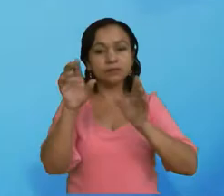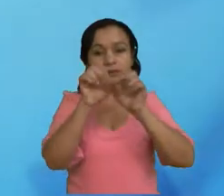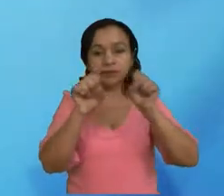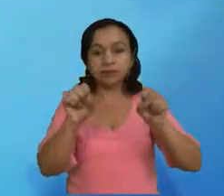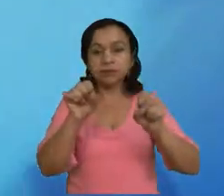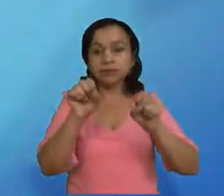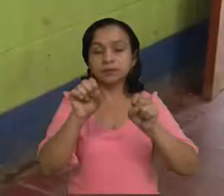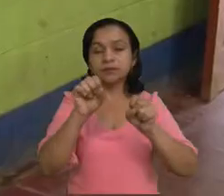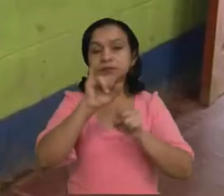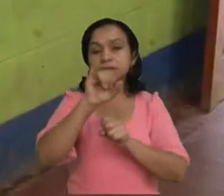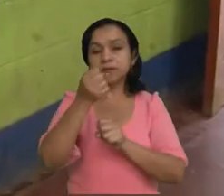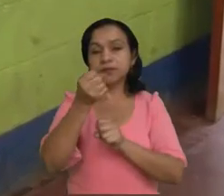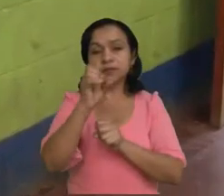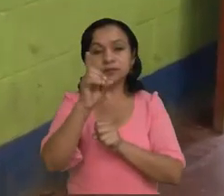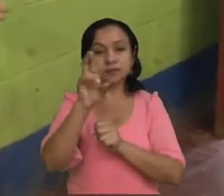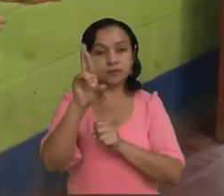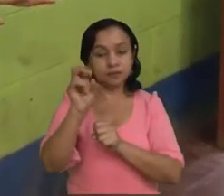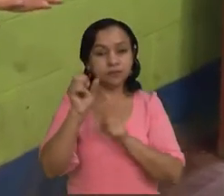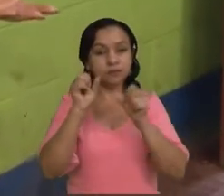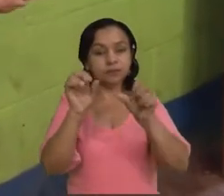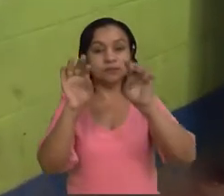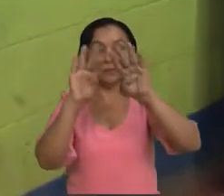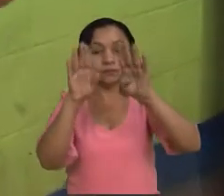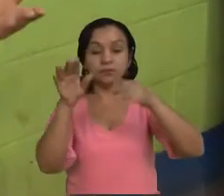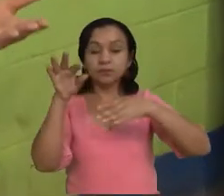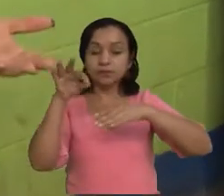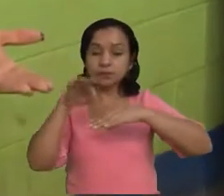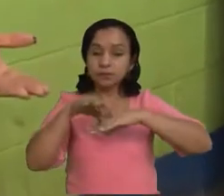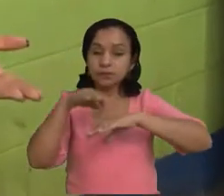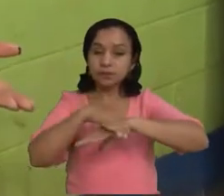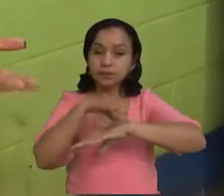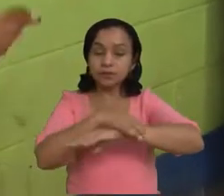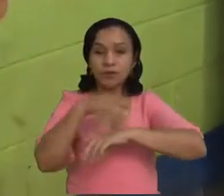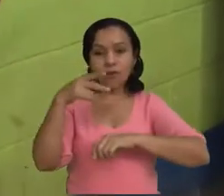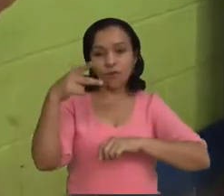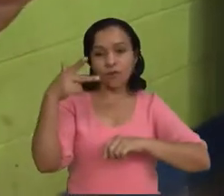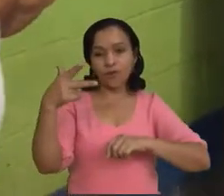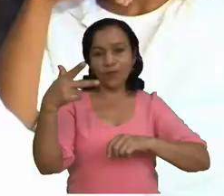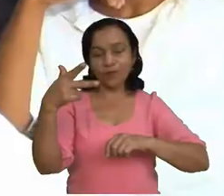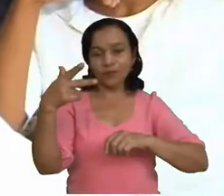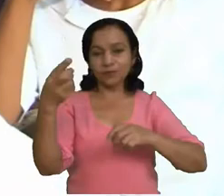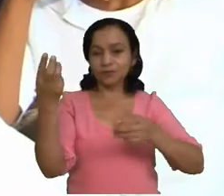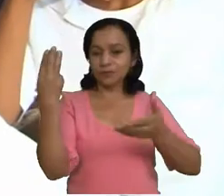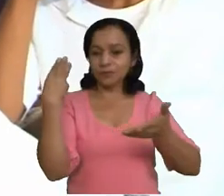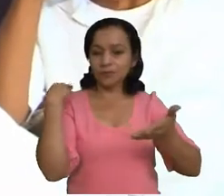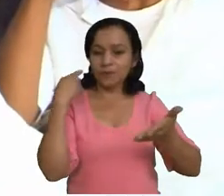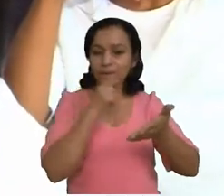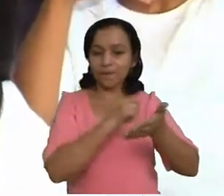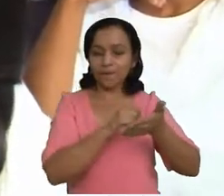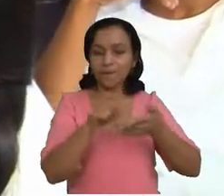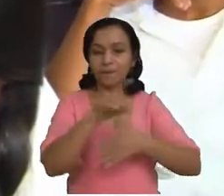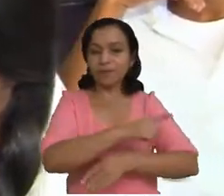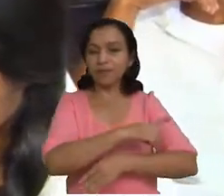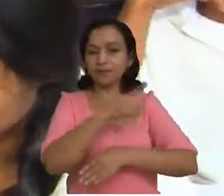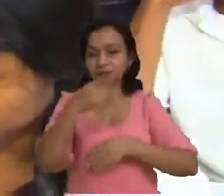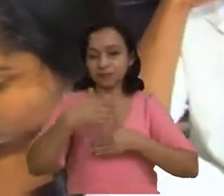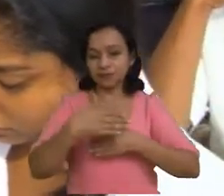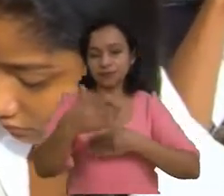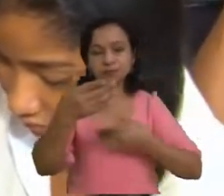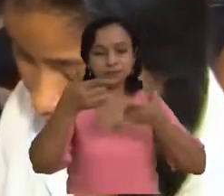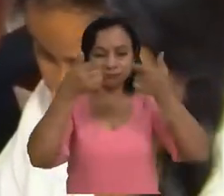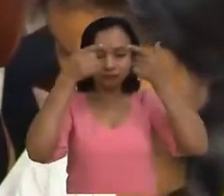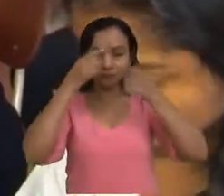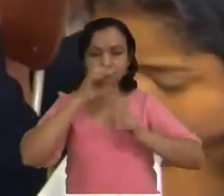Vamos adelante. La compañera también informó que 8 maestros y maestras estarán recibiendo en los próximos días la Orden